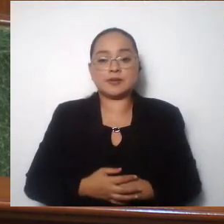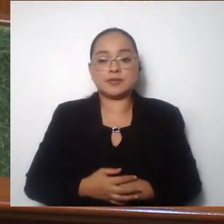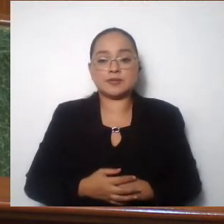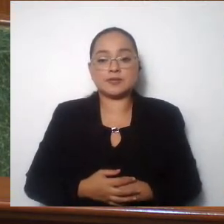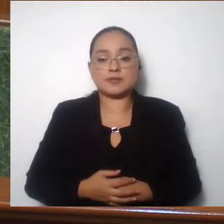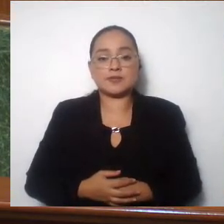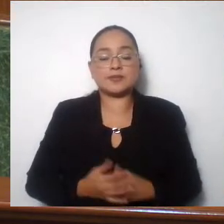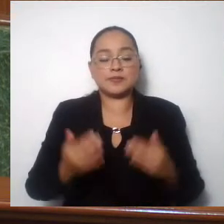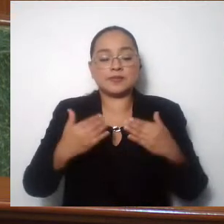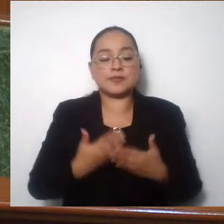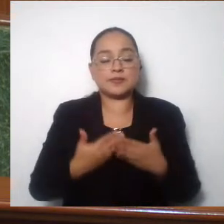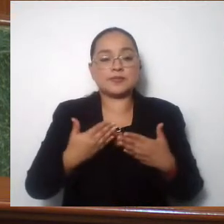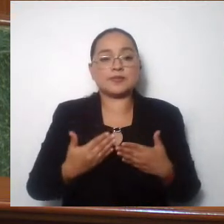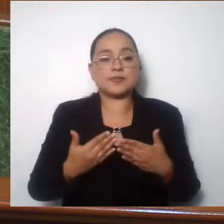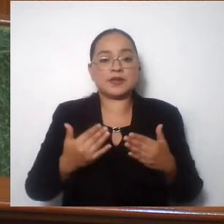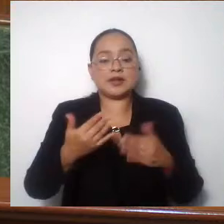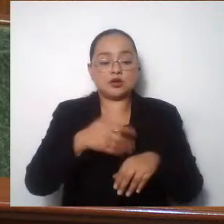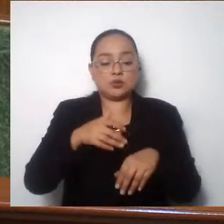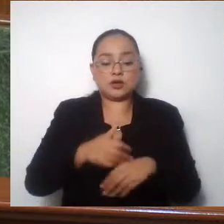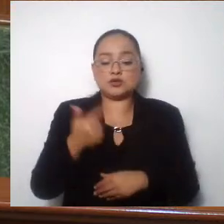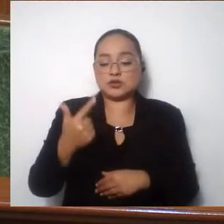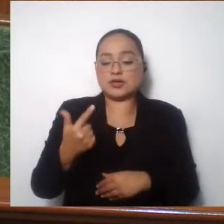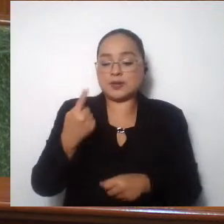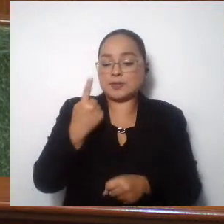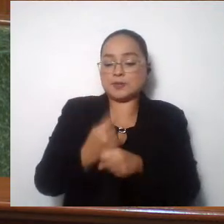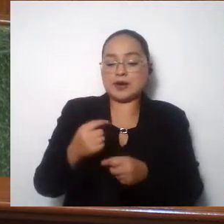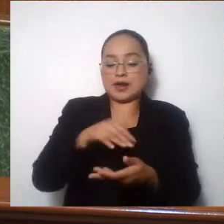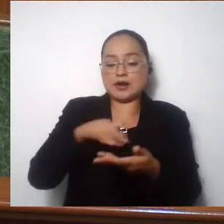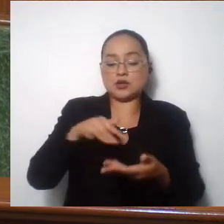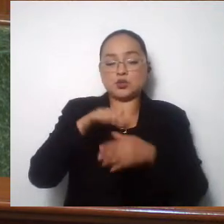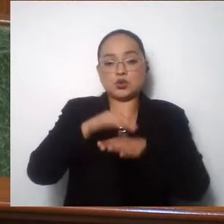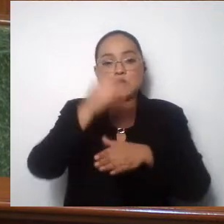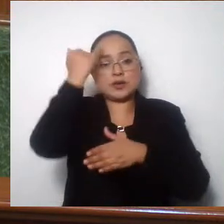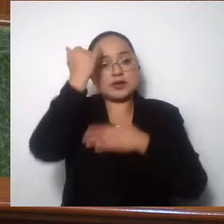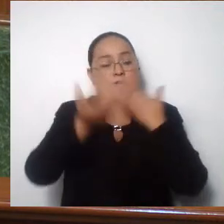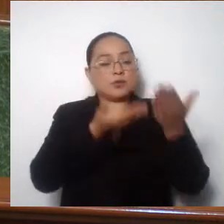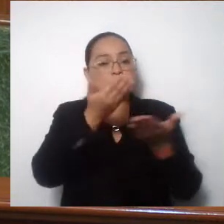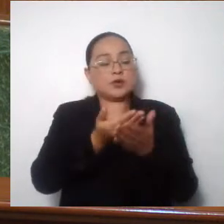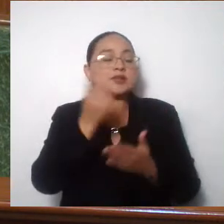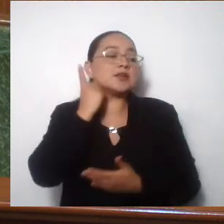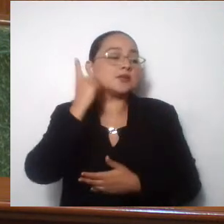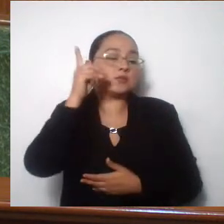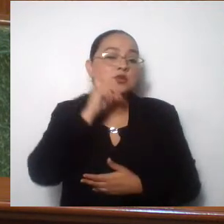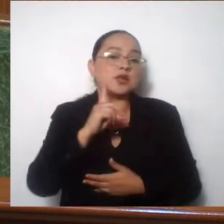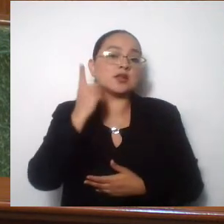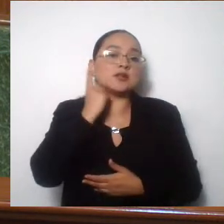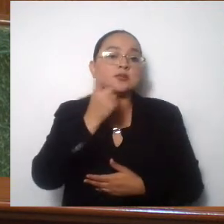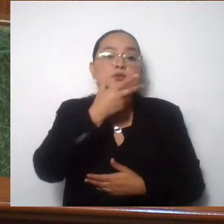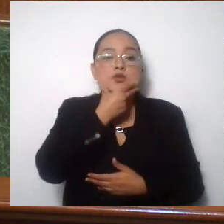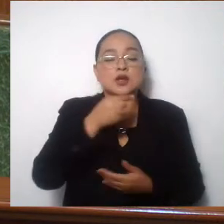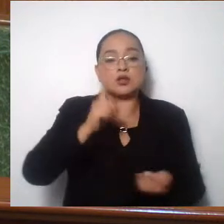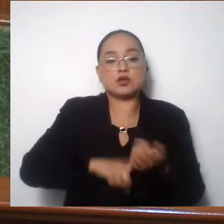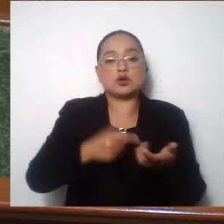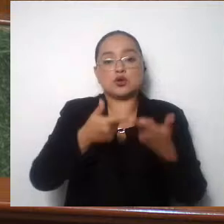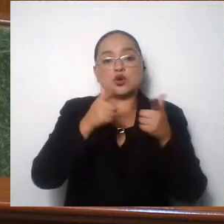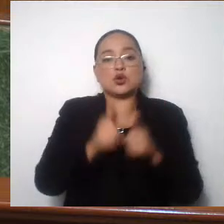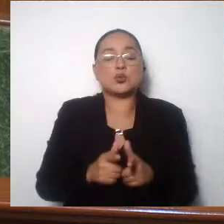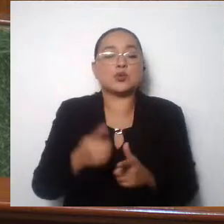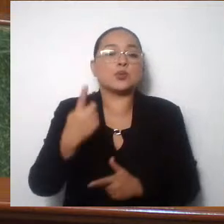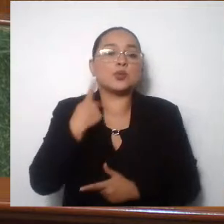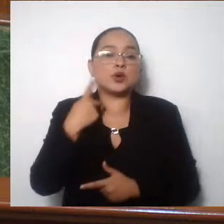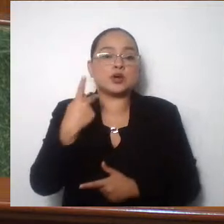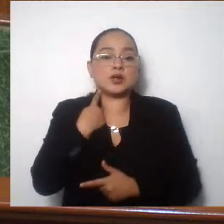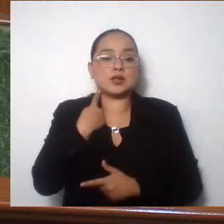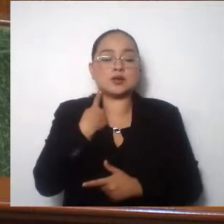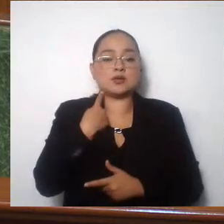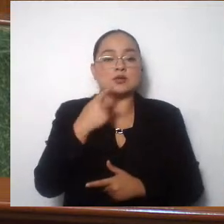Primera lectura, punto número 7, primera lectura de iniciativa de las diputadas y el diputado integrantes del Grupo Parlamentario del